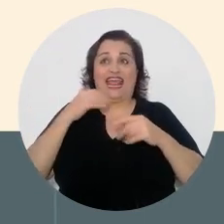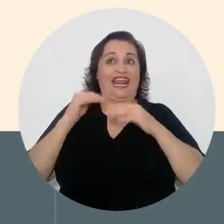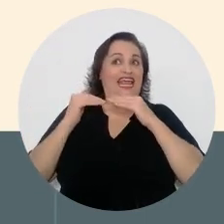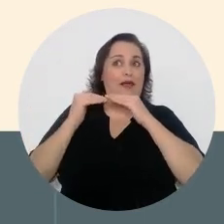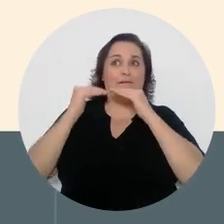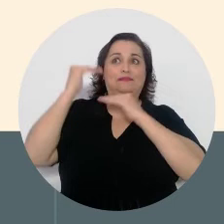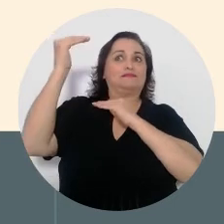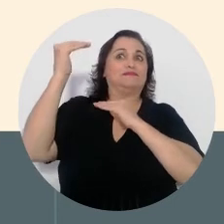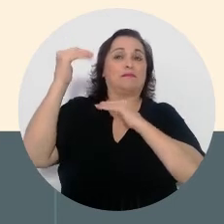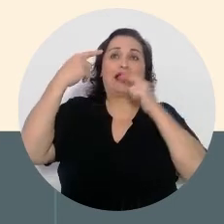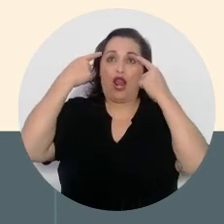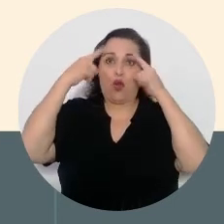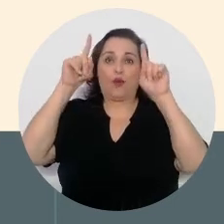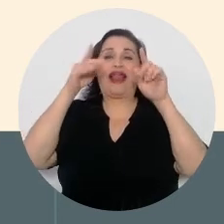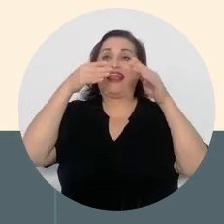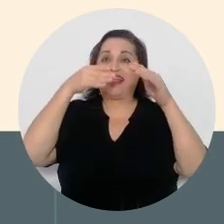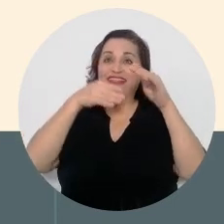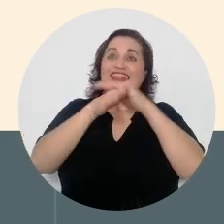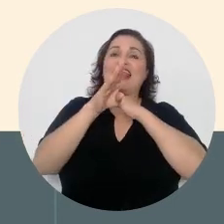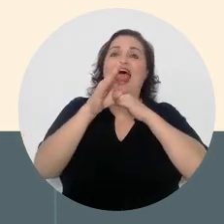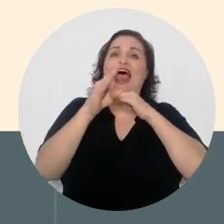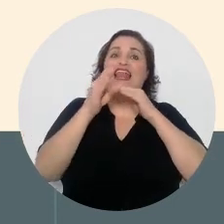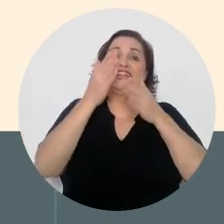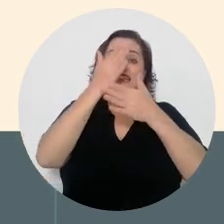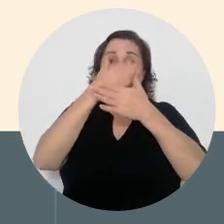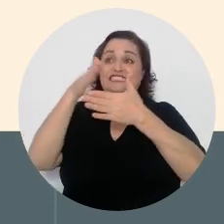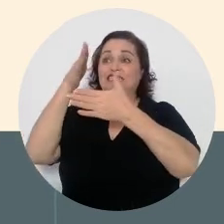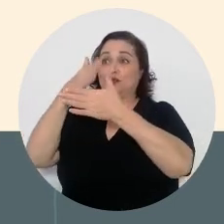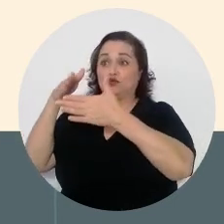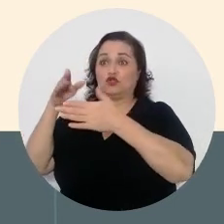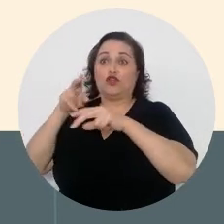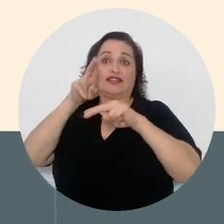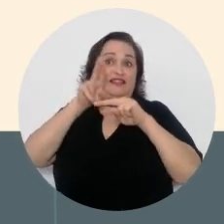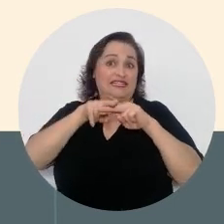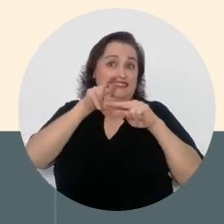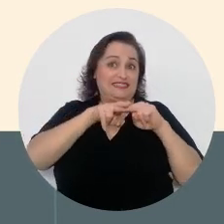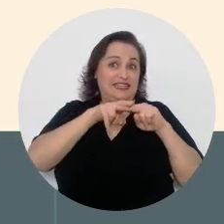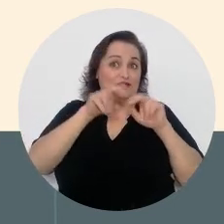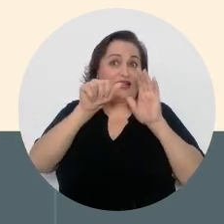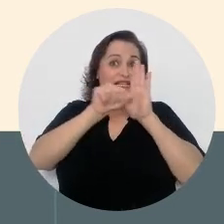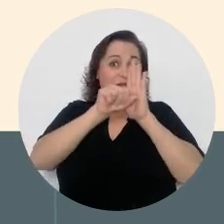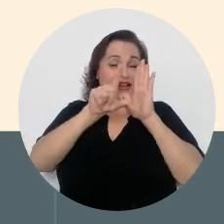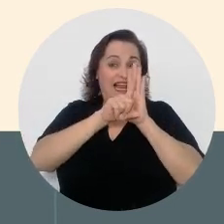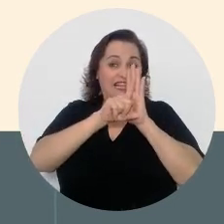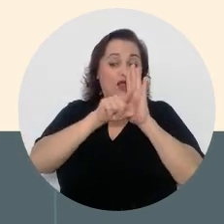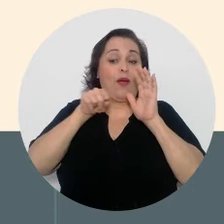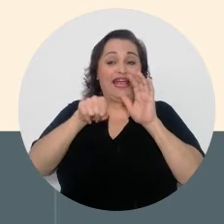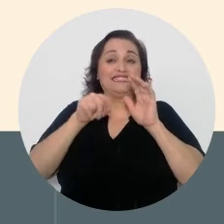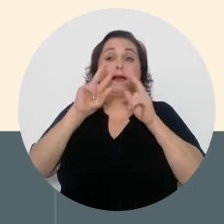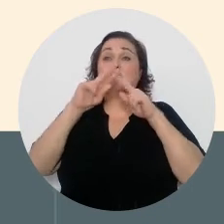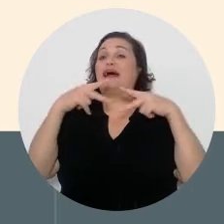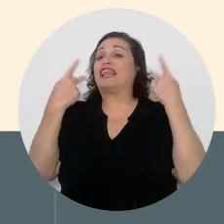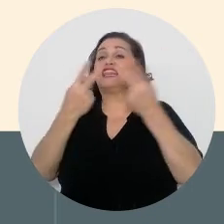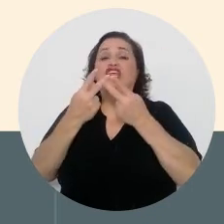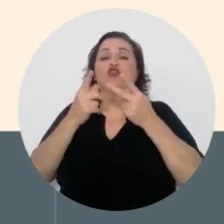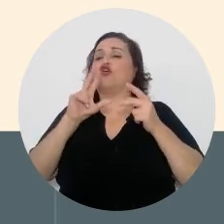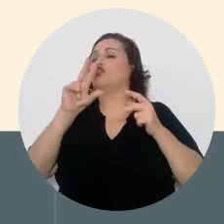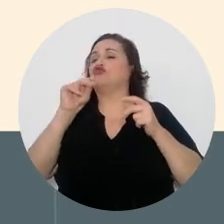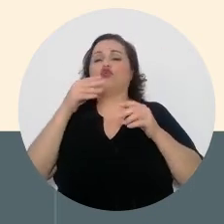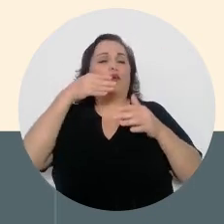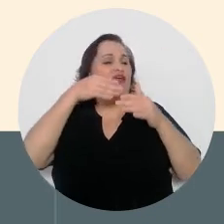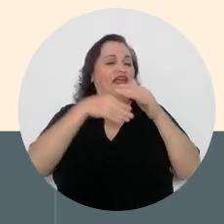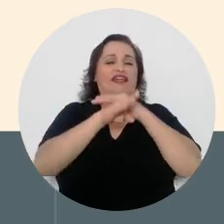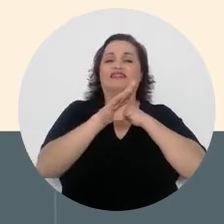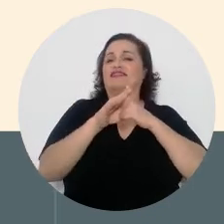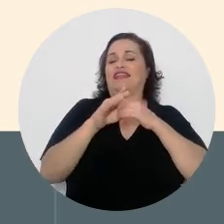tienen que pasar para poder entrar a la distribución de escaños, ese partido no se toma